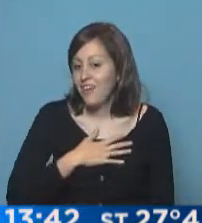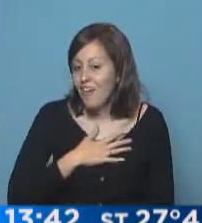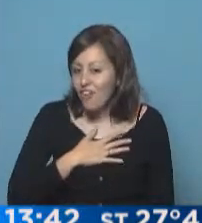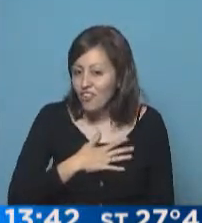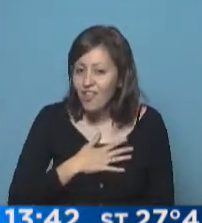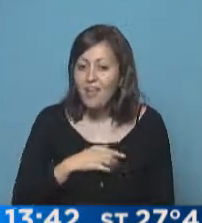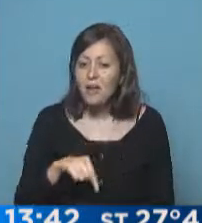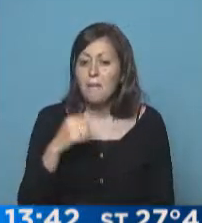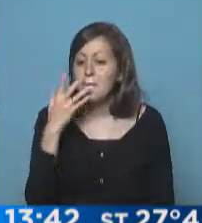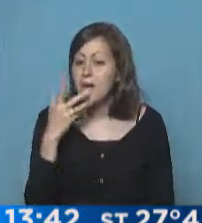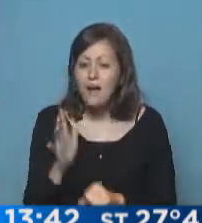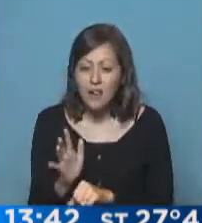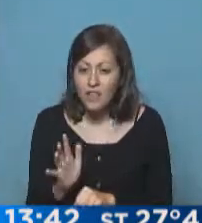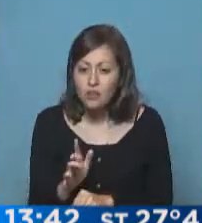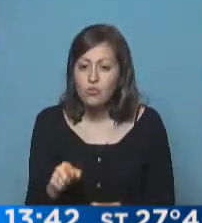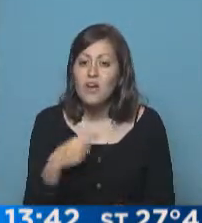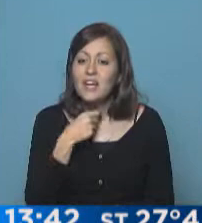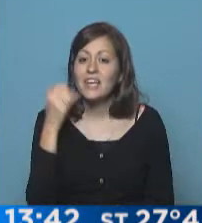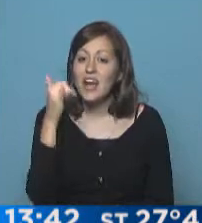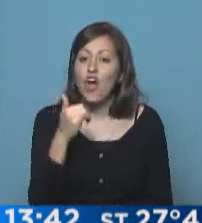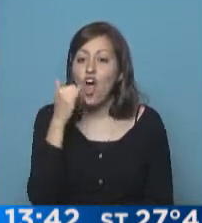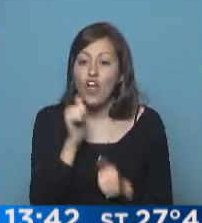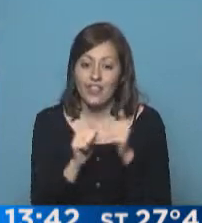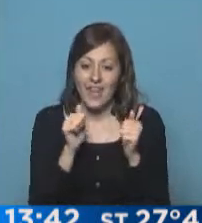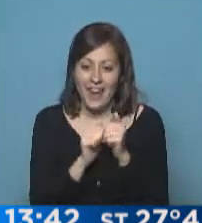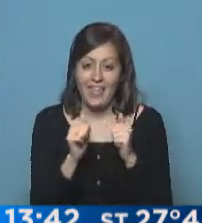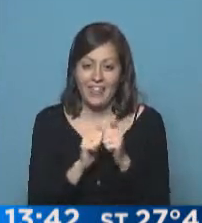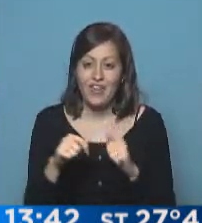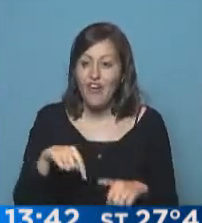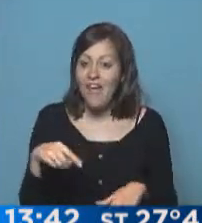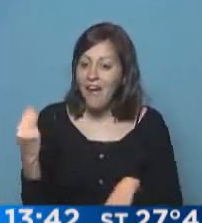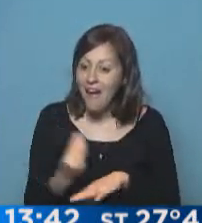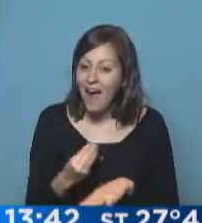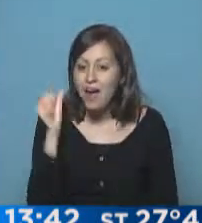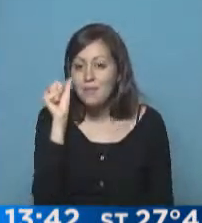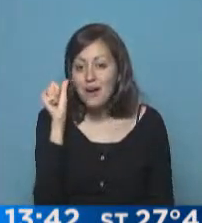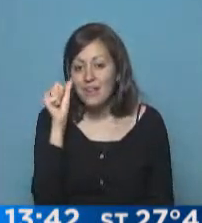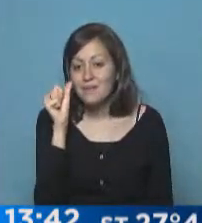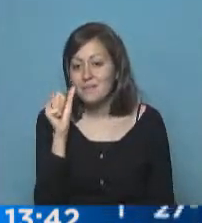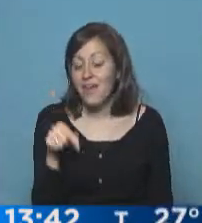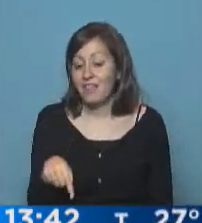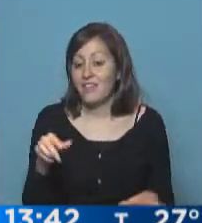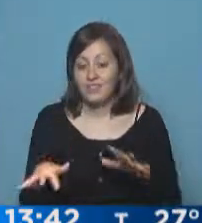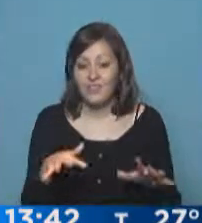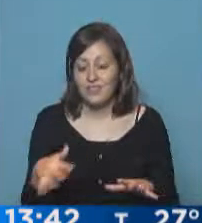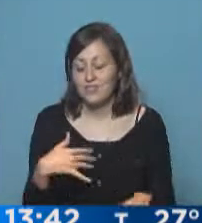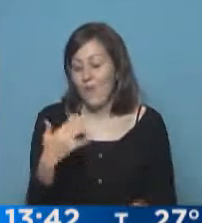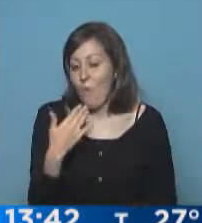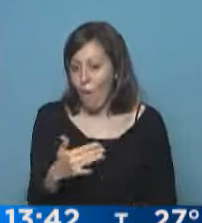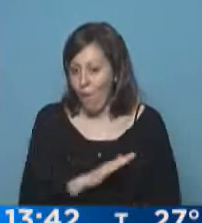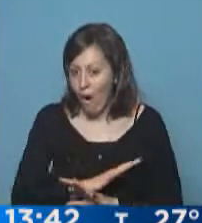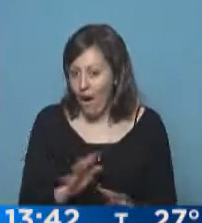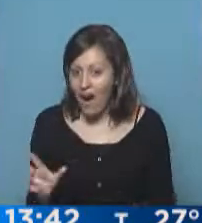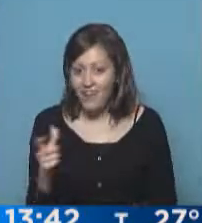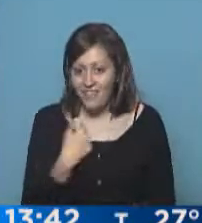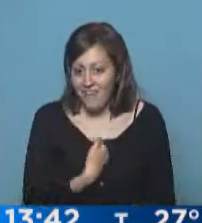es lo que quiero hacer, quiero contar historias y no sé, estar acá en Mar del Plata y que haya pasado esto es increíble, Gaby. La verdad es que yo creo que